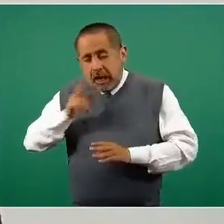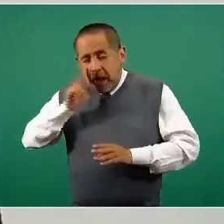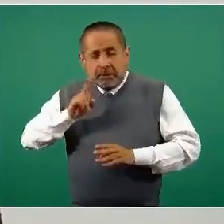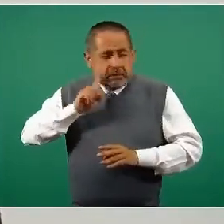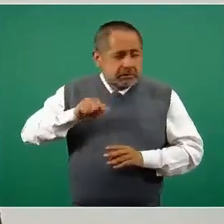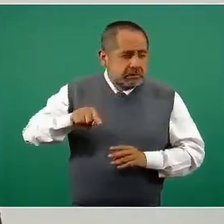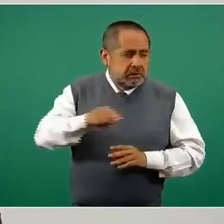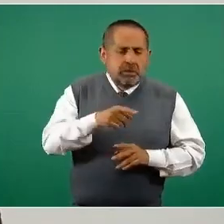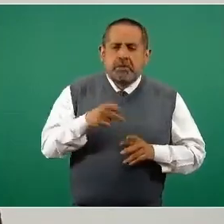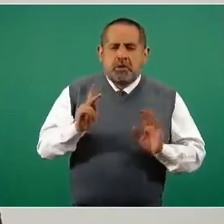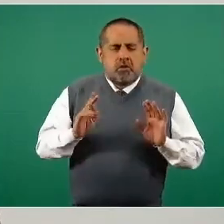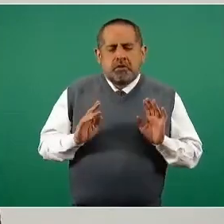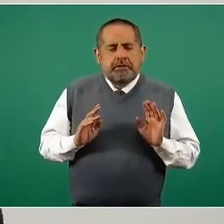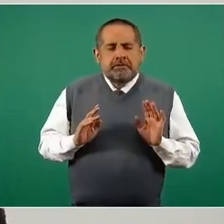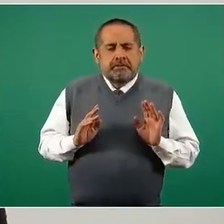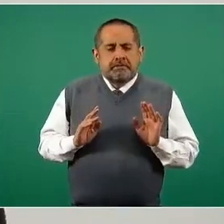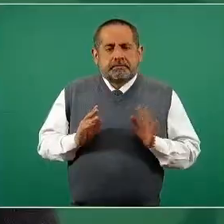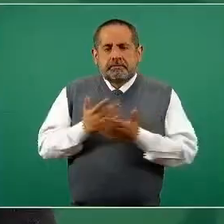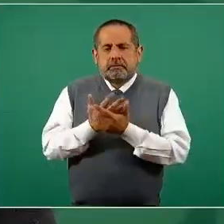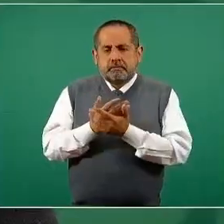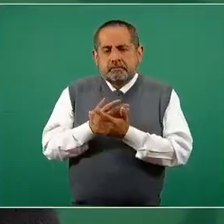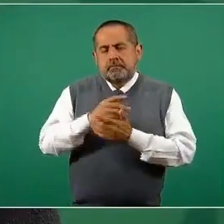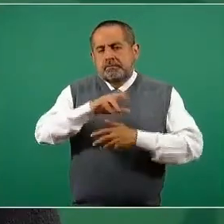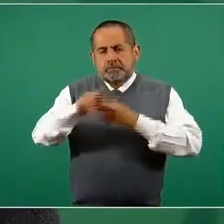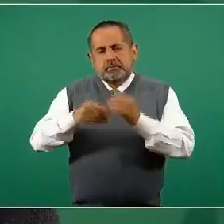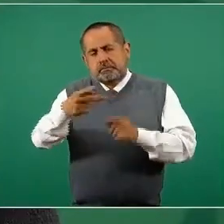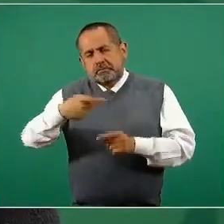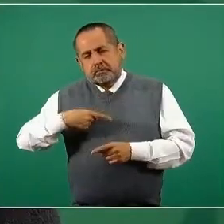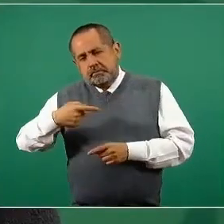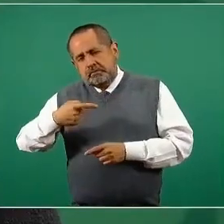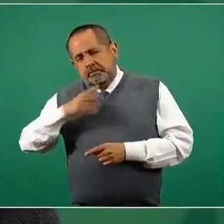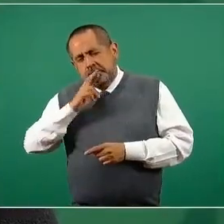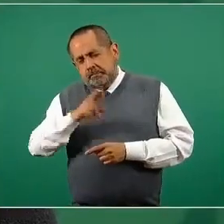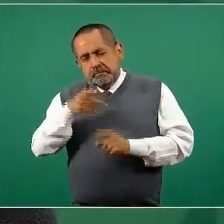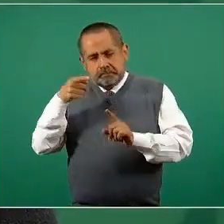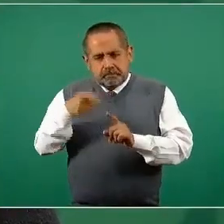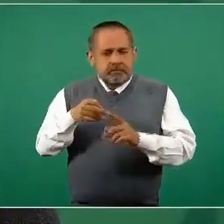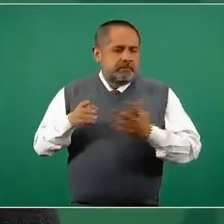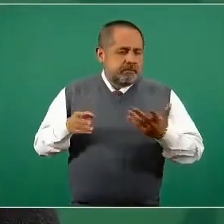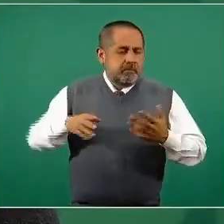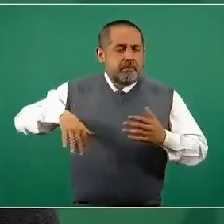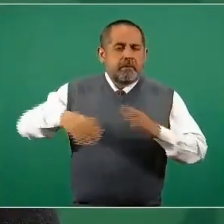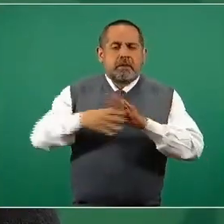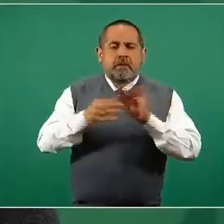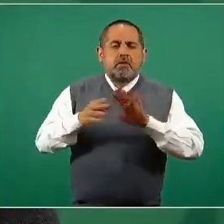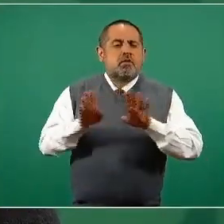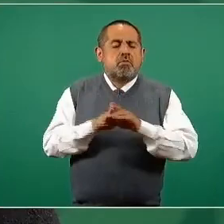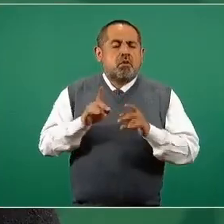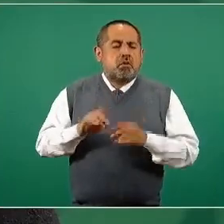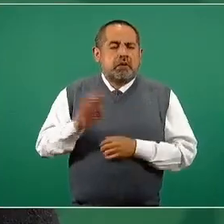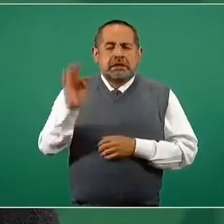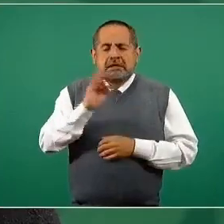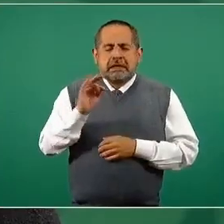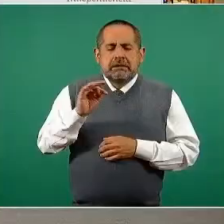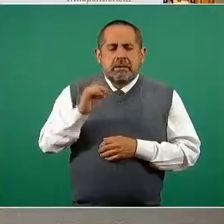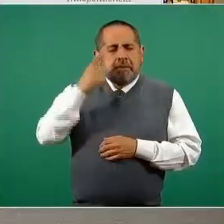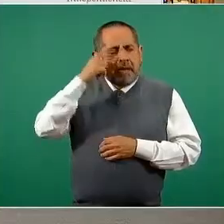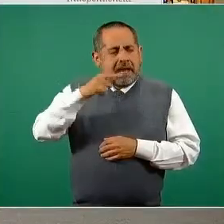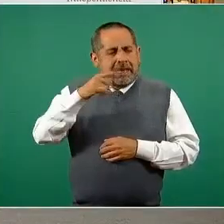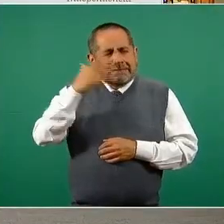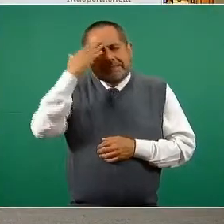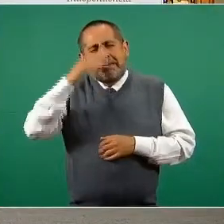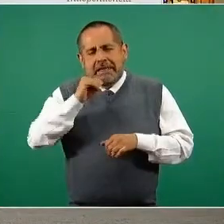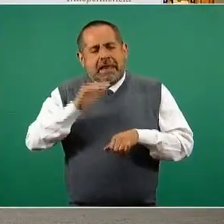cabo, pero finalmente, o en función de la pregunta específica, pudiera ser más bien, como decíamos, una curiosidad científica